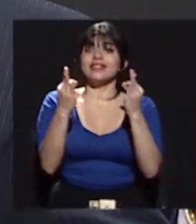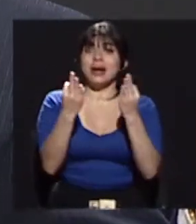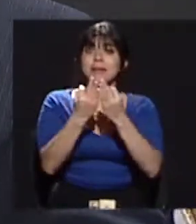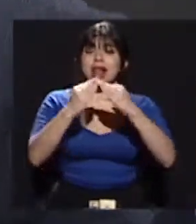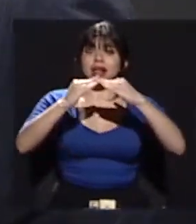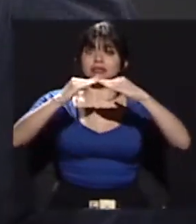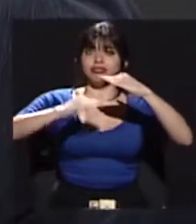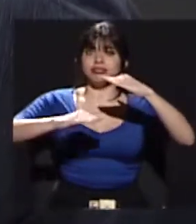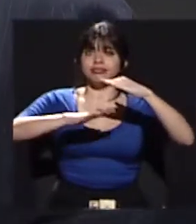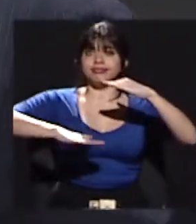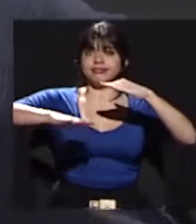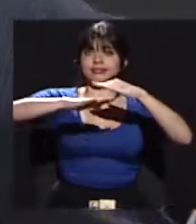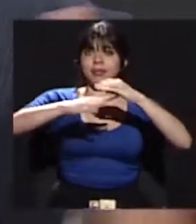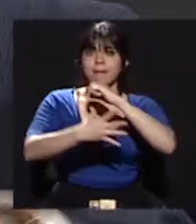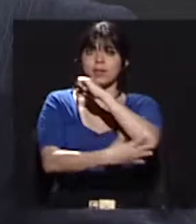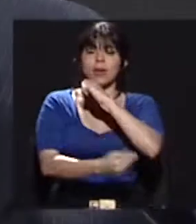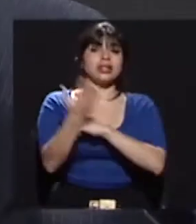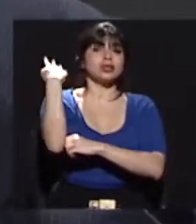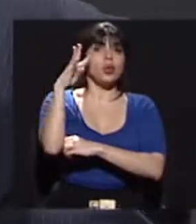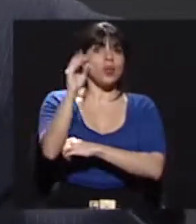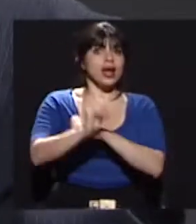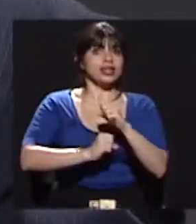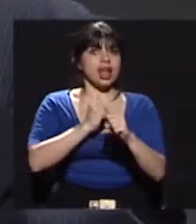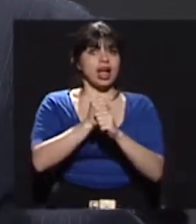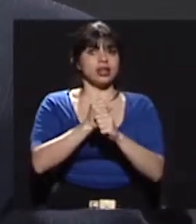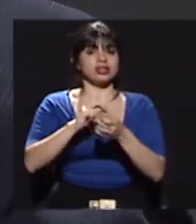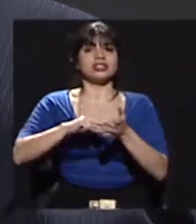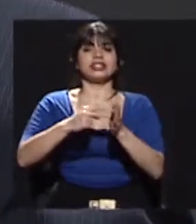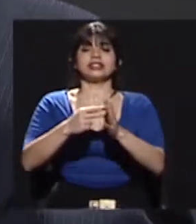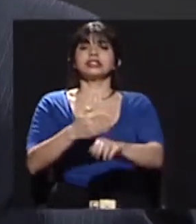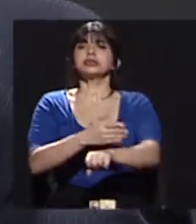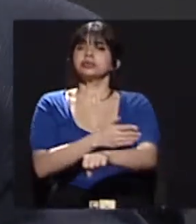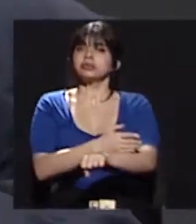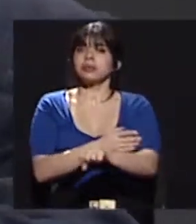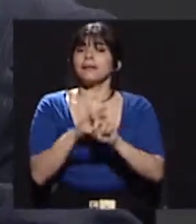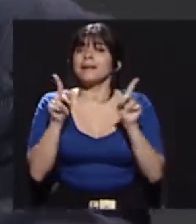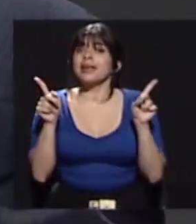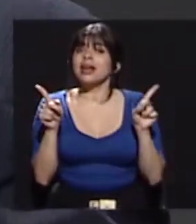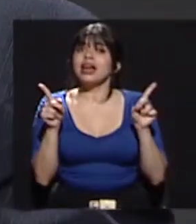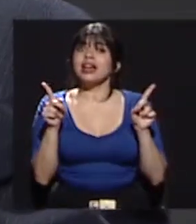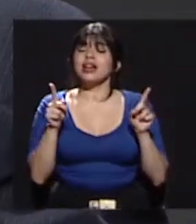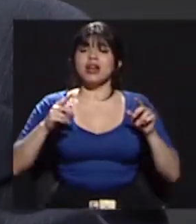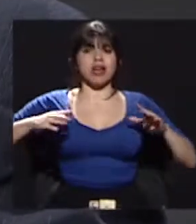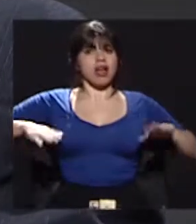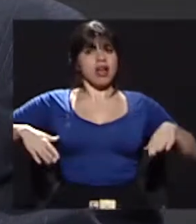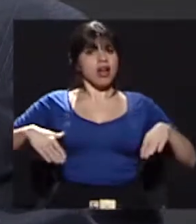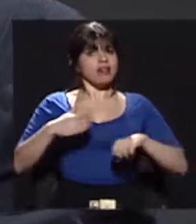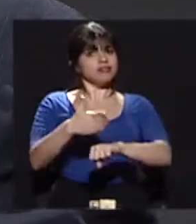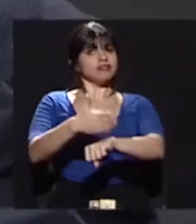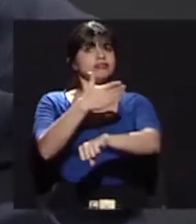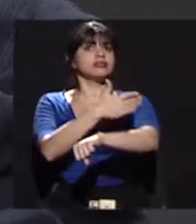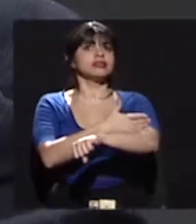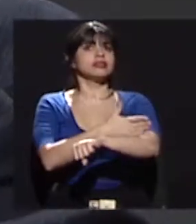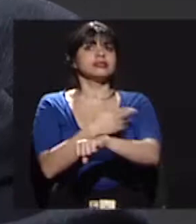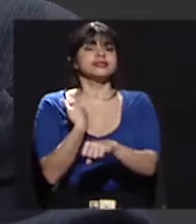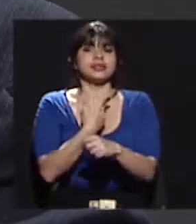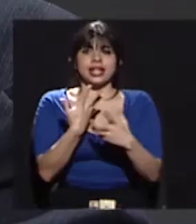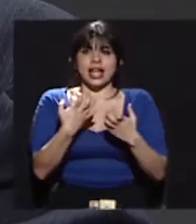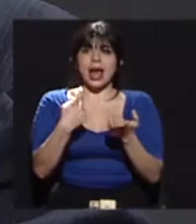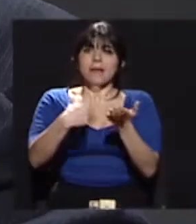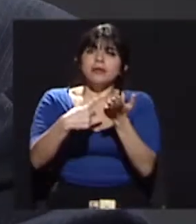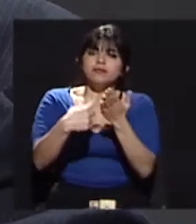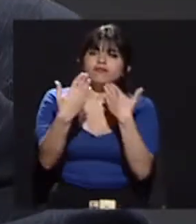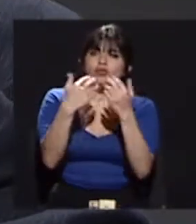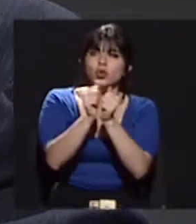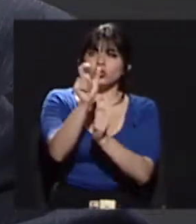debajo de la línea de pobreza hace 40 años atrás se avanzamos pero es lo que no hemos avanzado y queremos discutir con